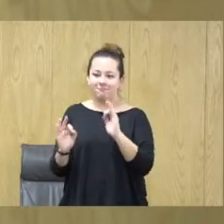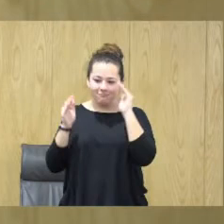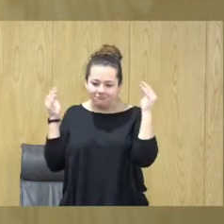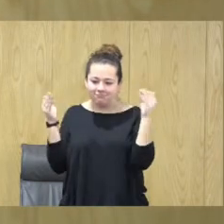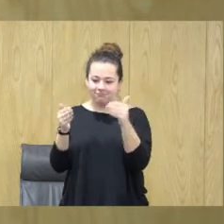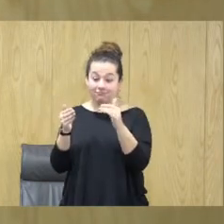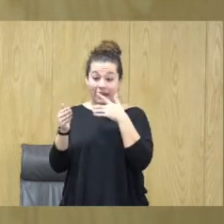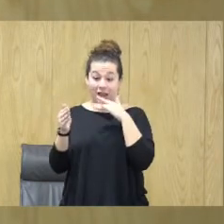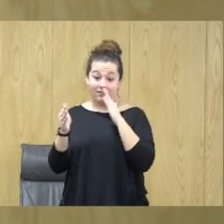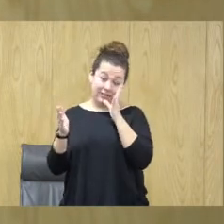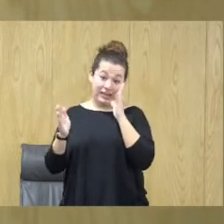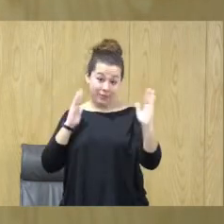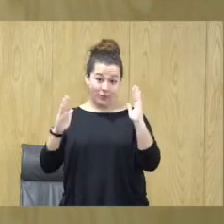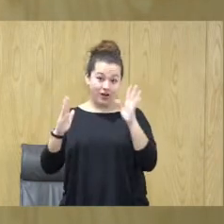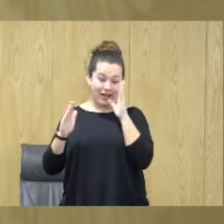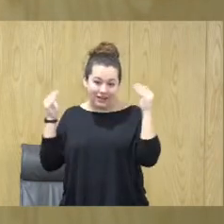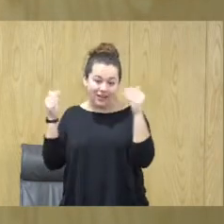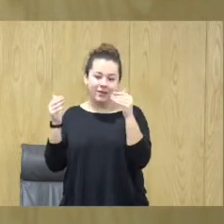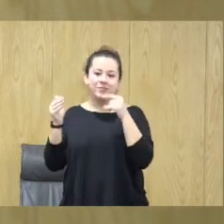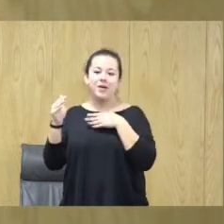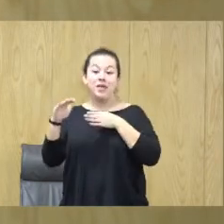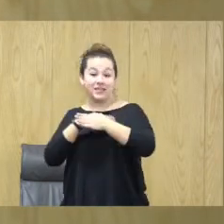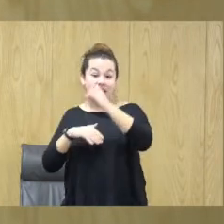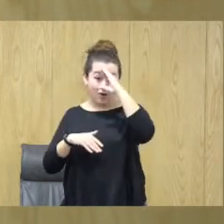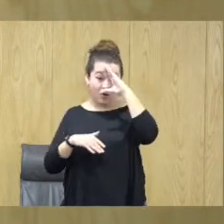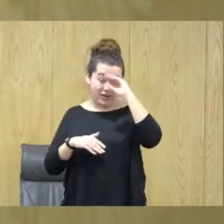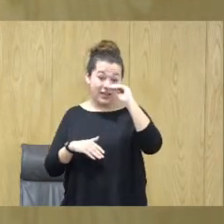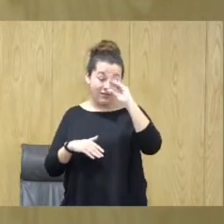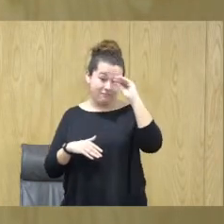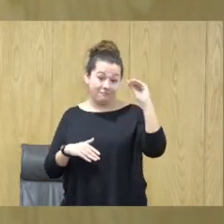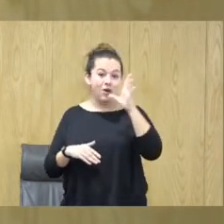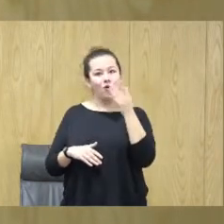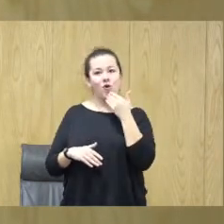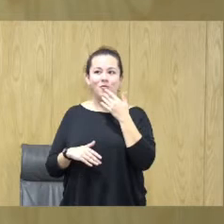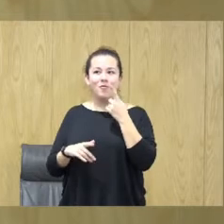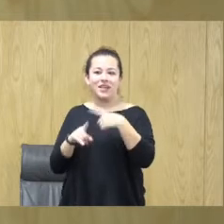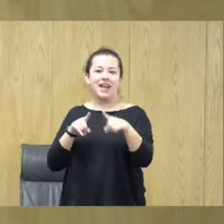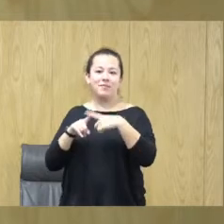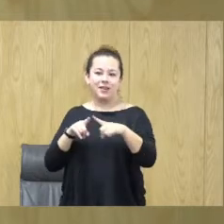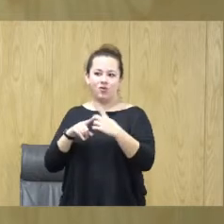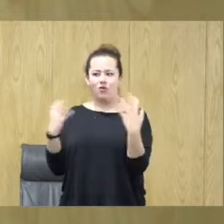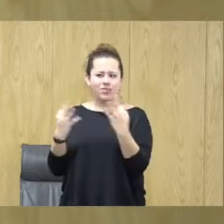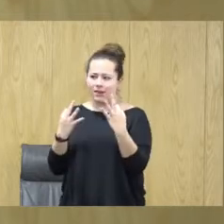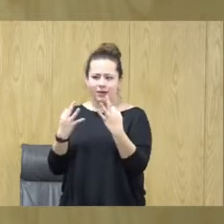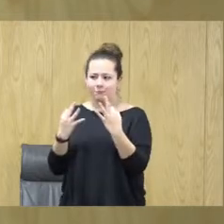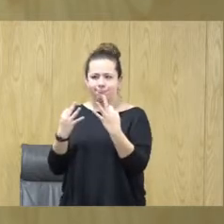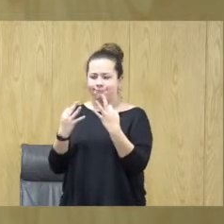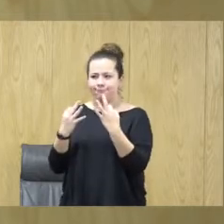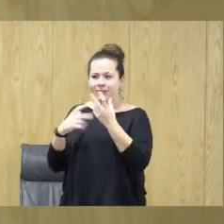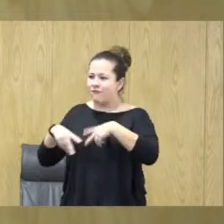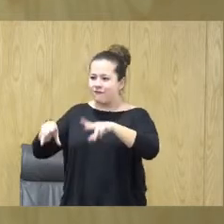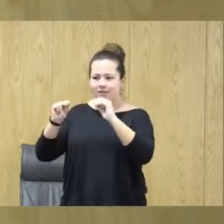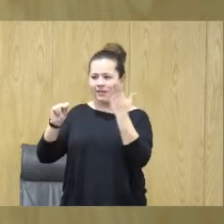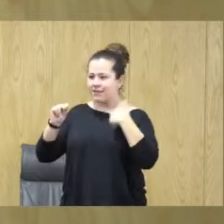atención en este momento a la accesibilidad cognitiva como un elemento que debe ser culminado en